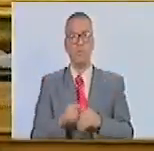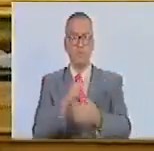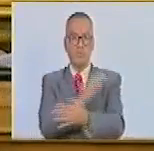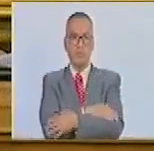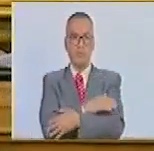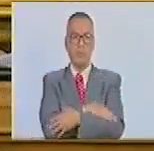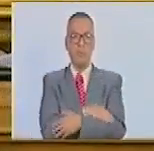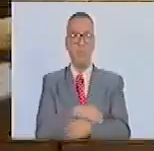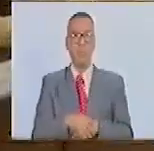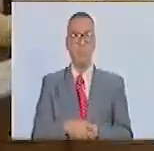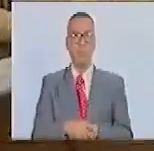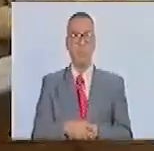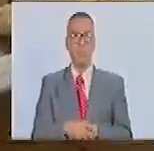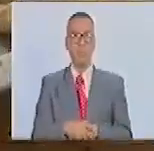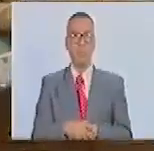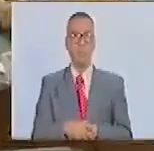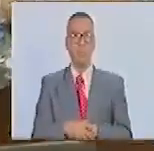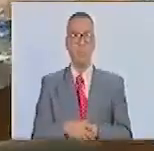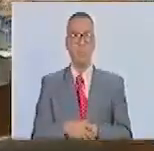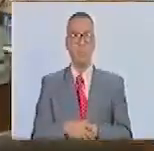felicito.